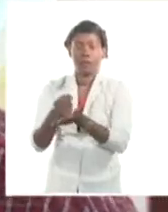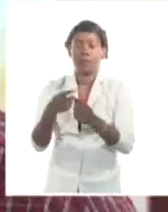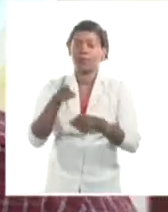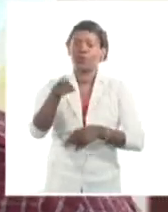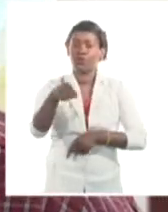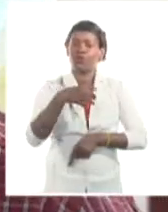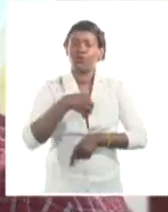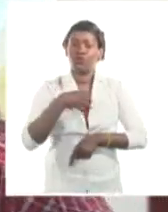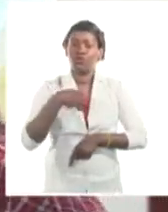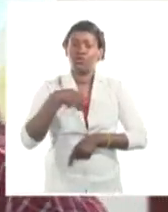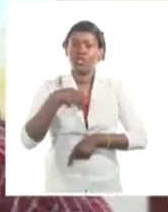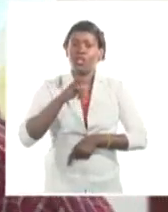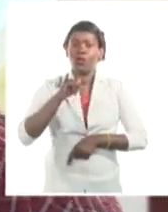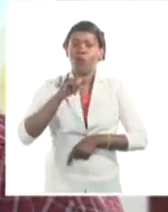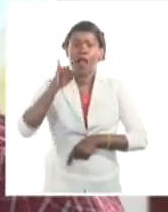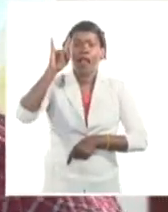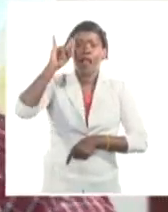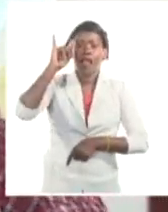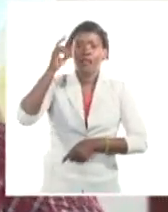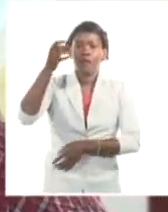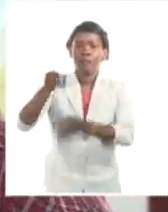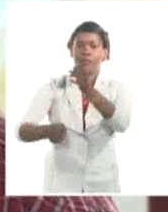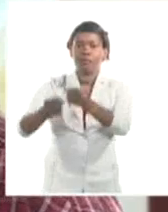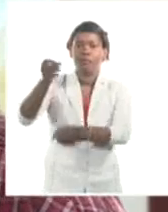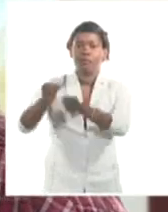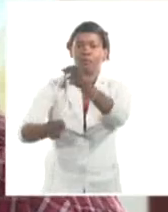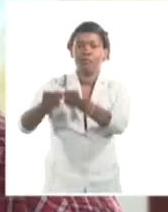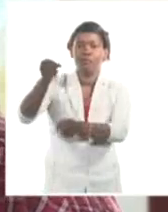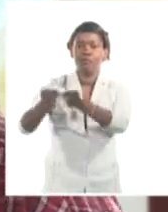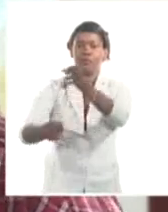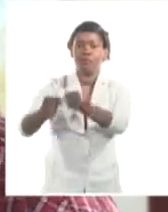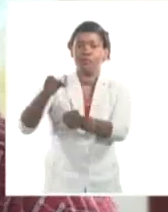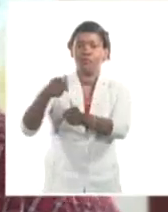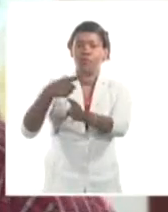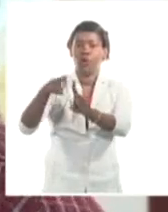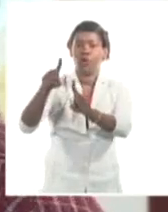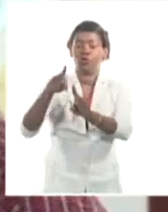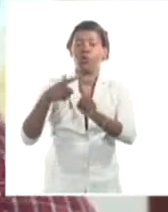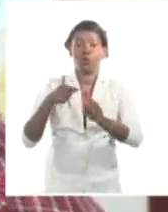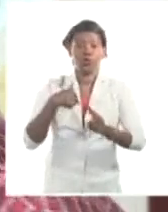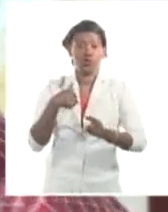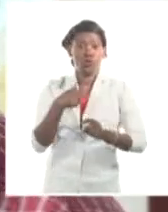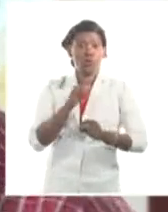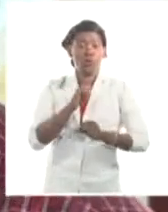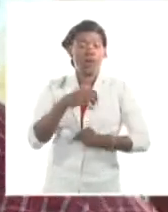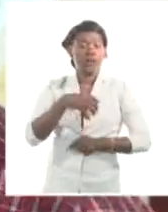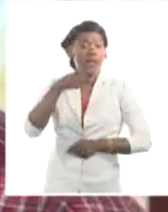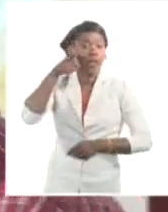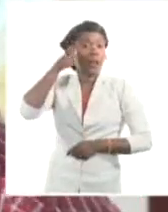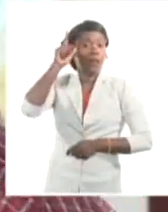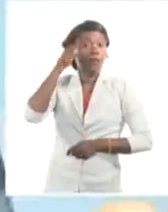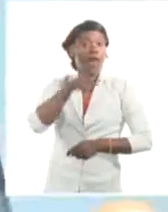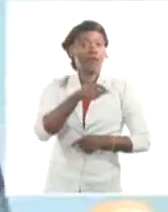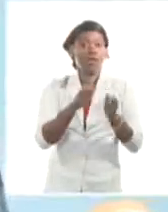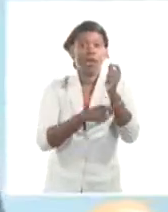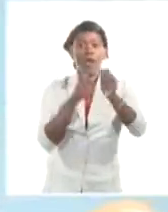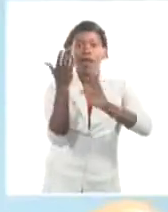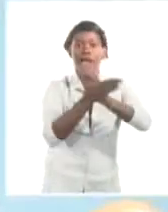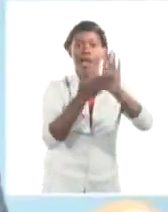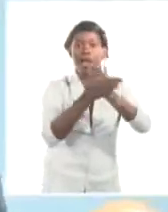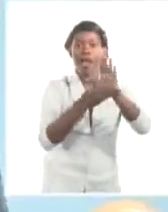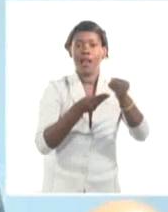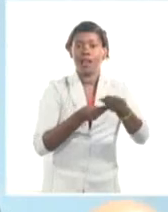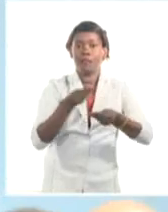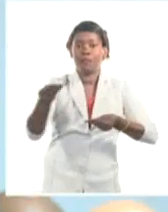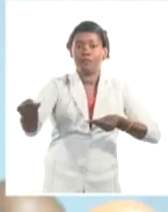Pero quien más se beneficia es el pueblo porque yo vendo 100 litros de leche todos los días y son cien niños que están tomando leche sin ancianos Yo